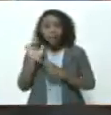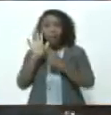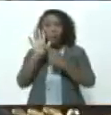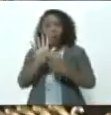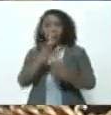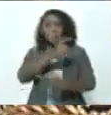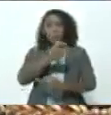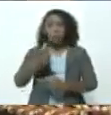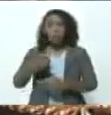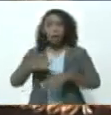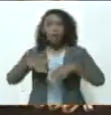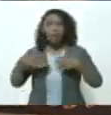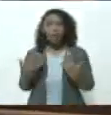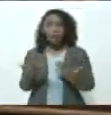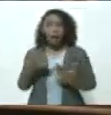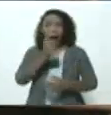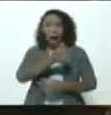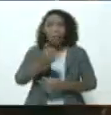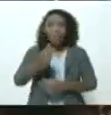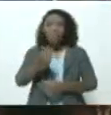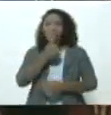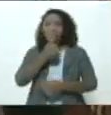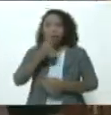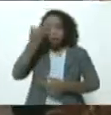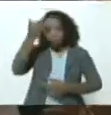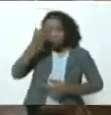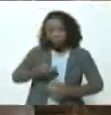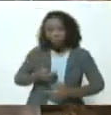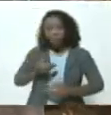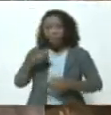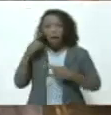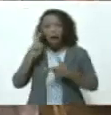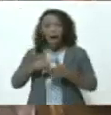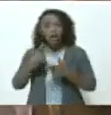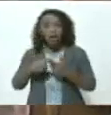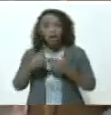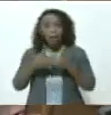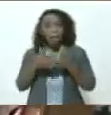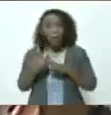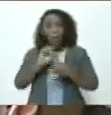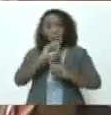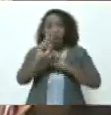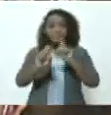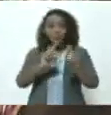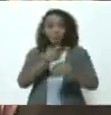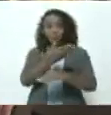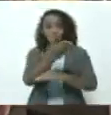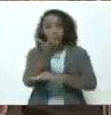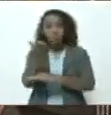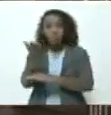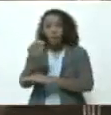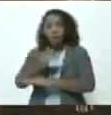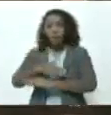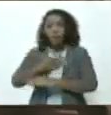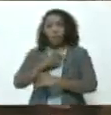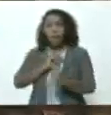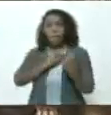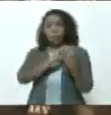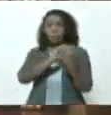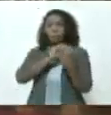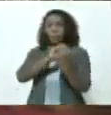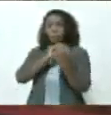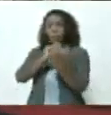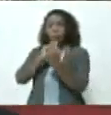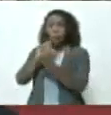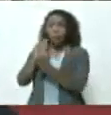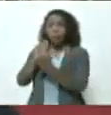personaje, que nos dijeran cada uno quién es, para abrir entonces las preguntas, para que ustedes puedan